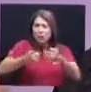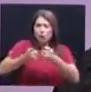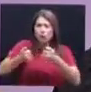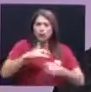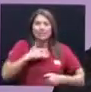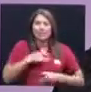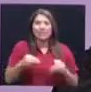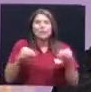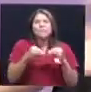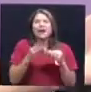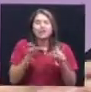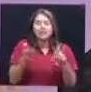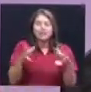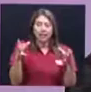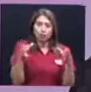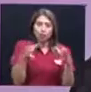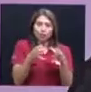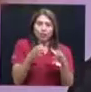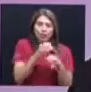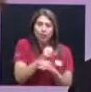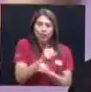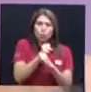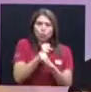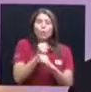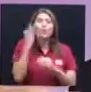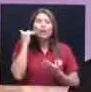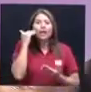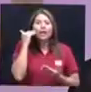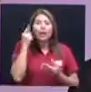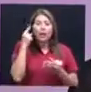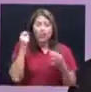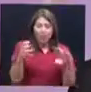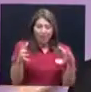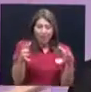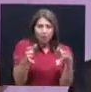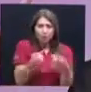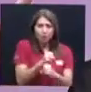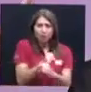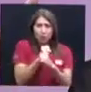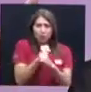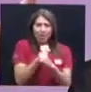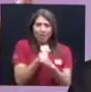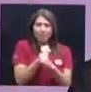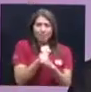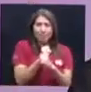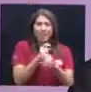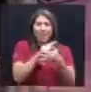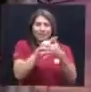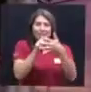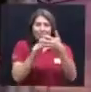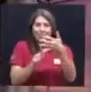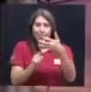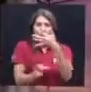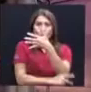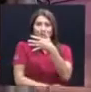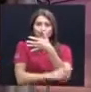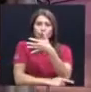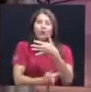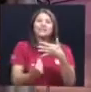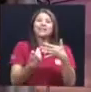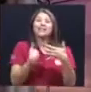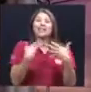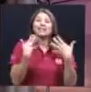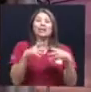Seguridad y por qué Porque en el Consejo de Seguridad hay cinco naciones que tienen puesto